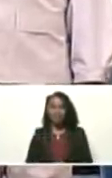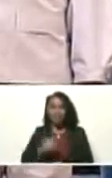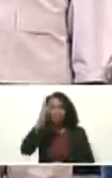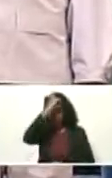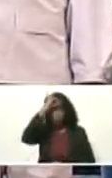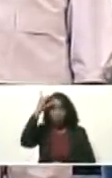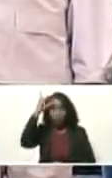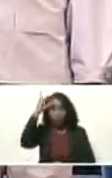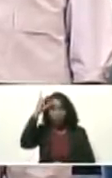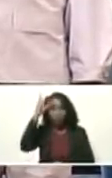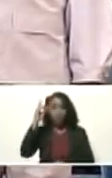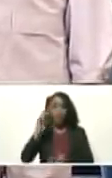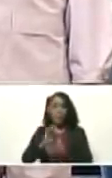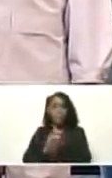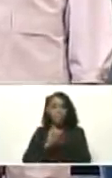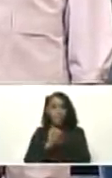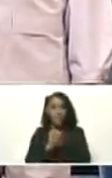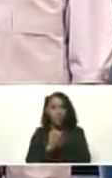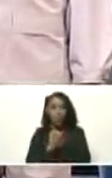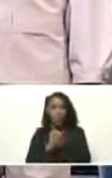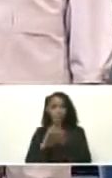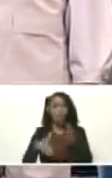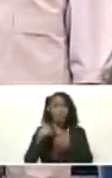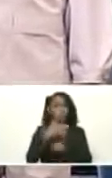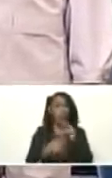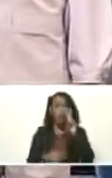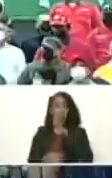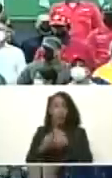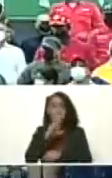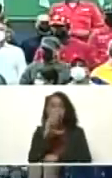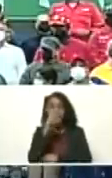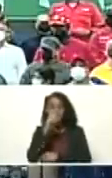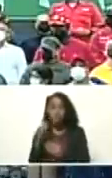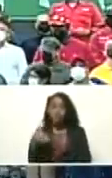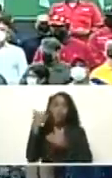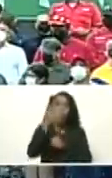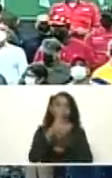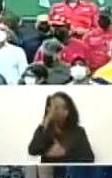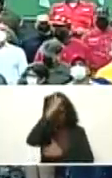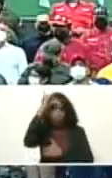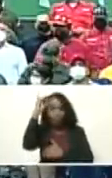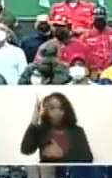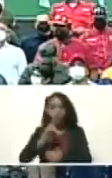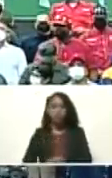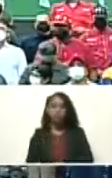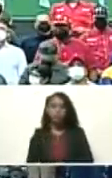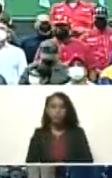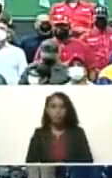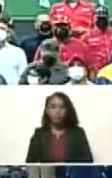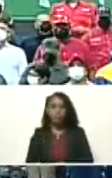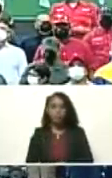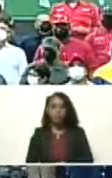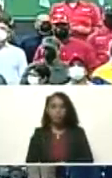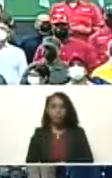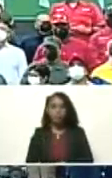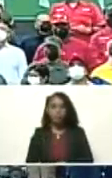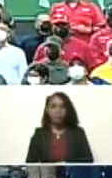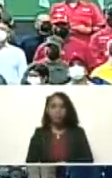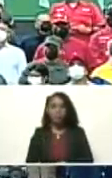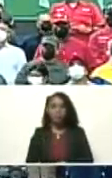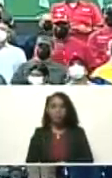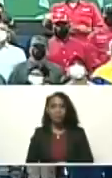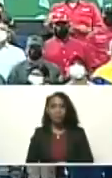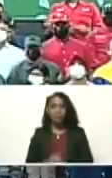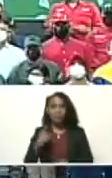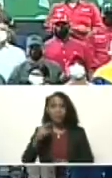Diosdado, camarada, después ver 20 años después, Diosdado, que ha valido la